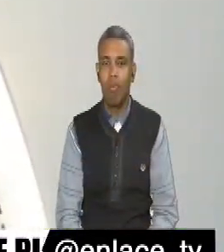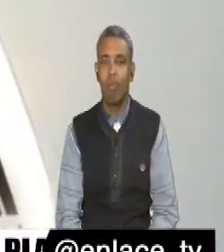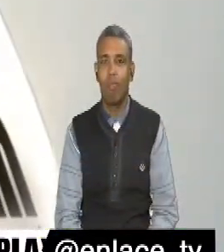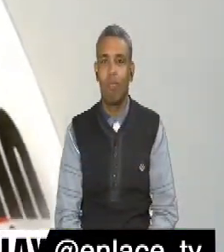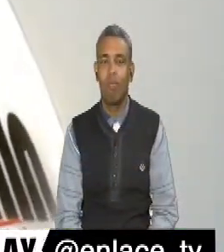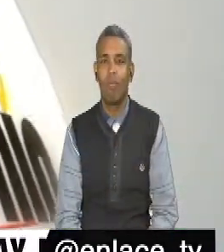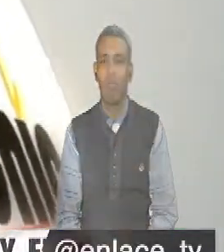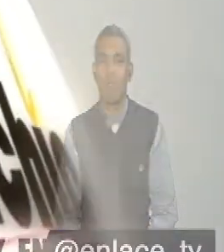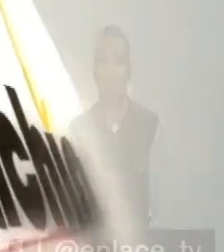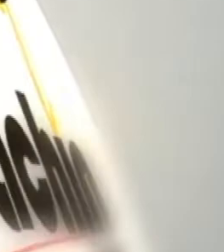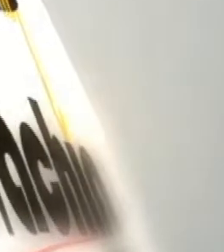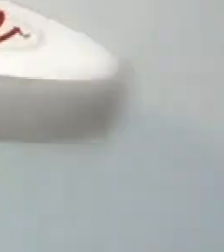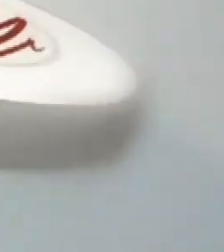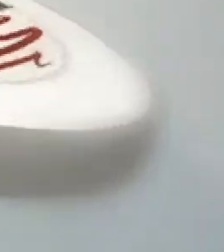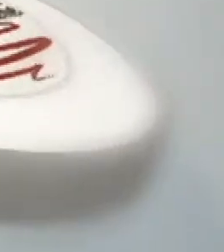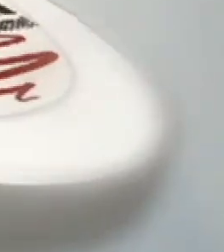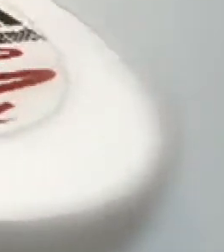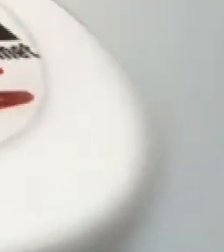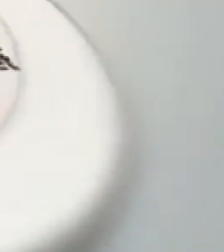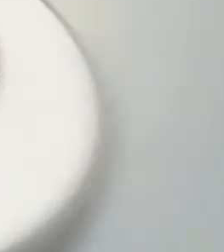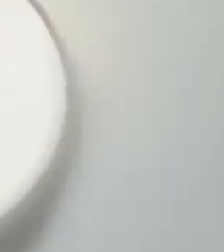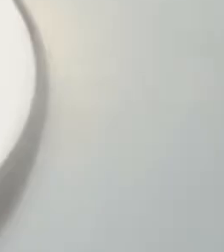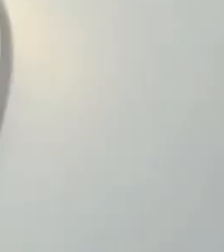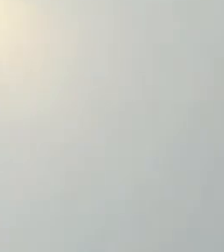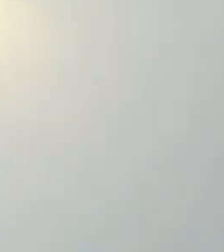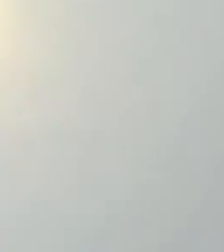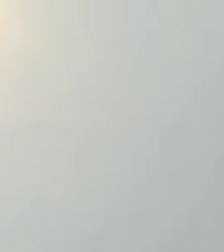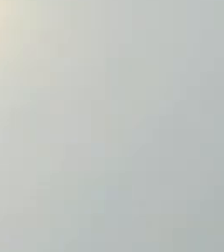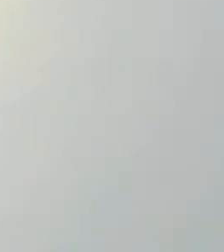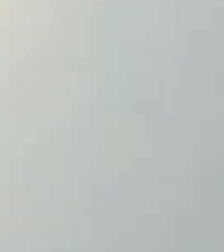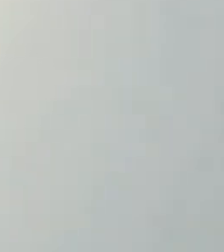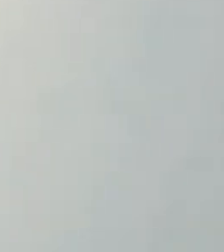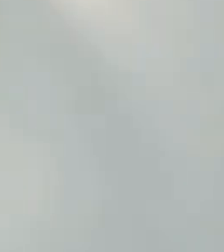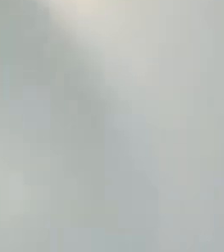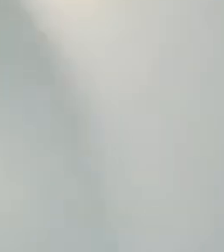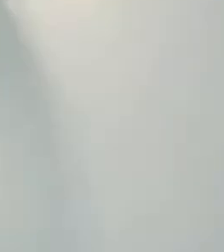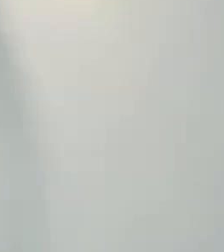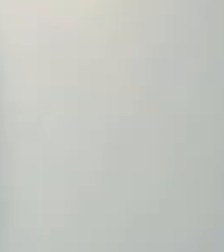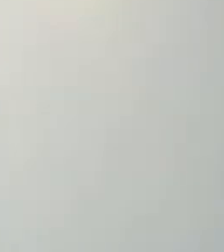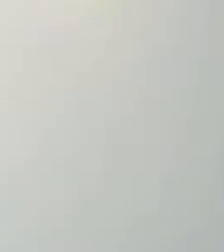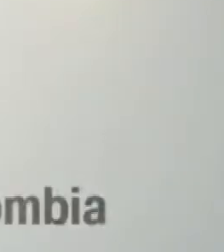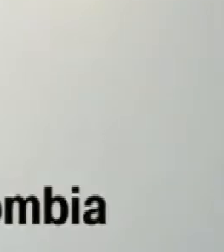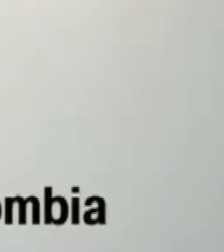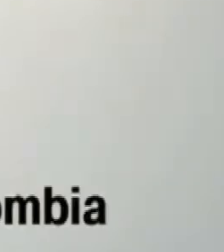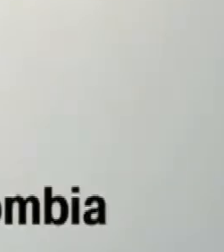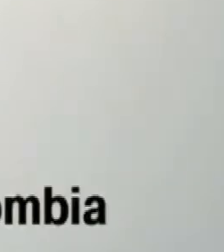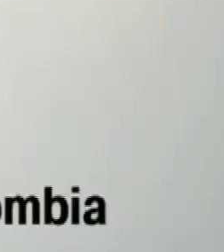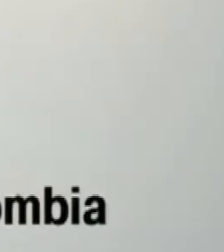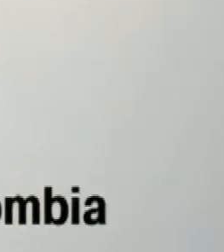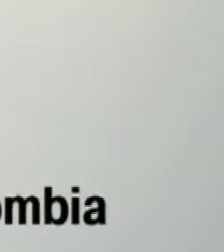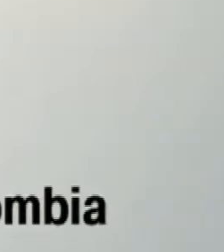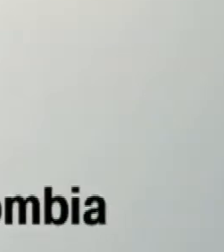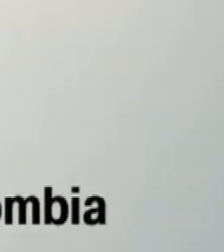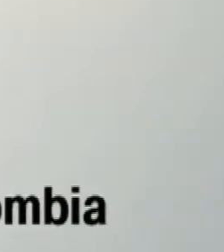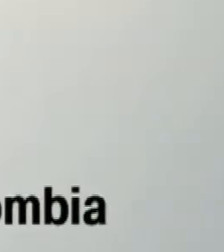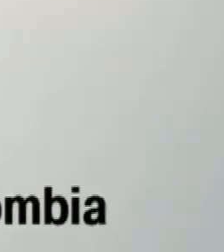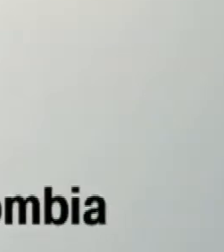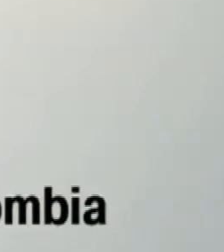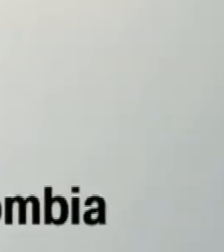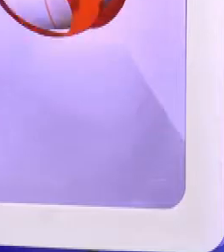aquí los deportes, con el patrocinio de Restaurante El Machín Gourmet, ahora en su nueva sede en el barrio Colombia.